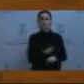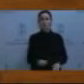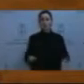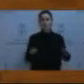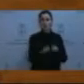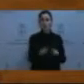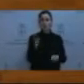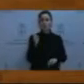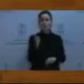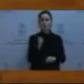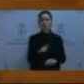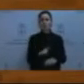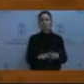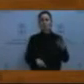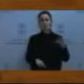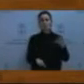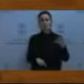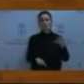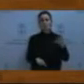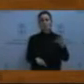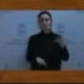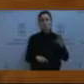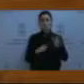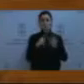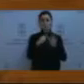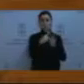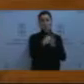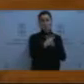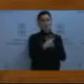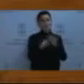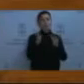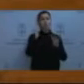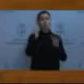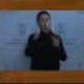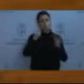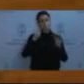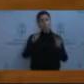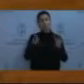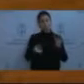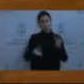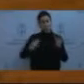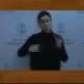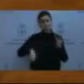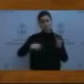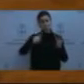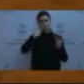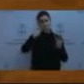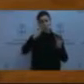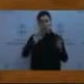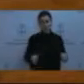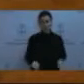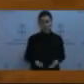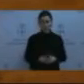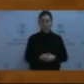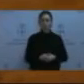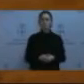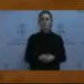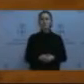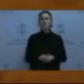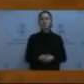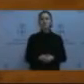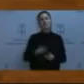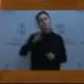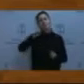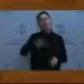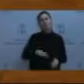han hecho 4 y creo que esta cifra es contundente. Y miren, nosotros sabemos reconocer